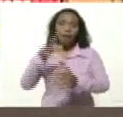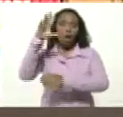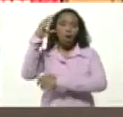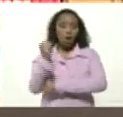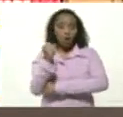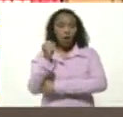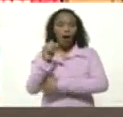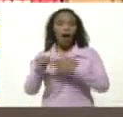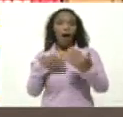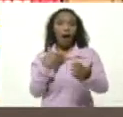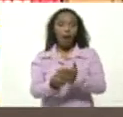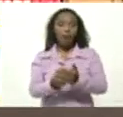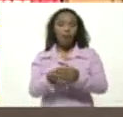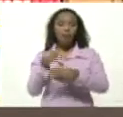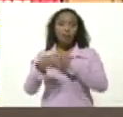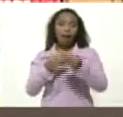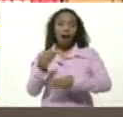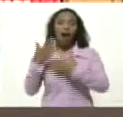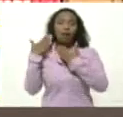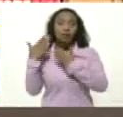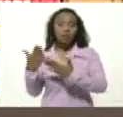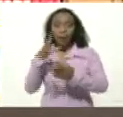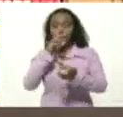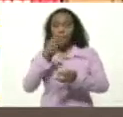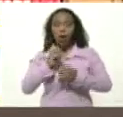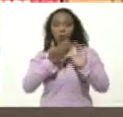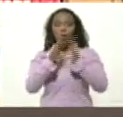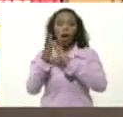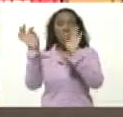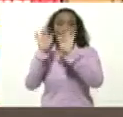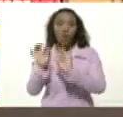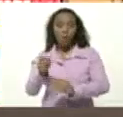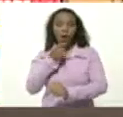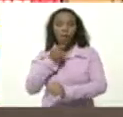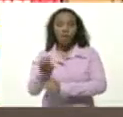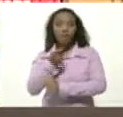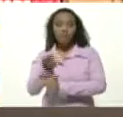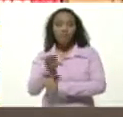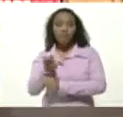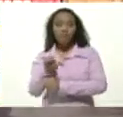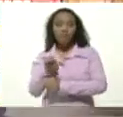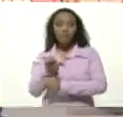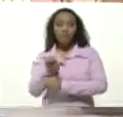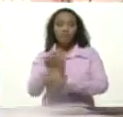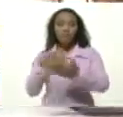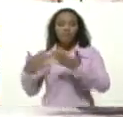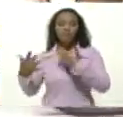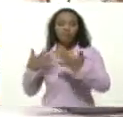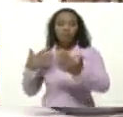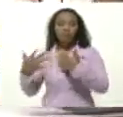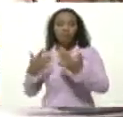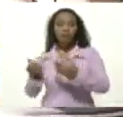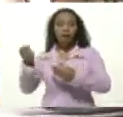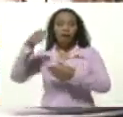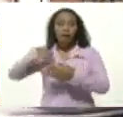hasta que logremos retomar los bancos comunales como forma de financiamiento e interacción de